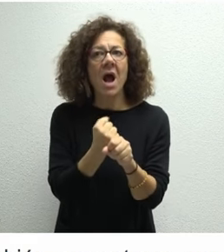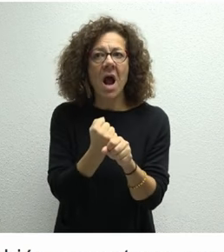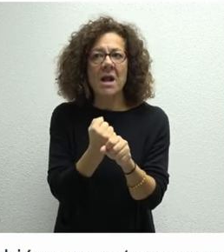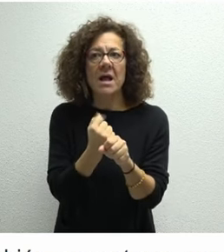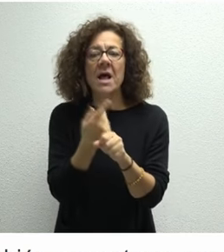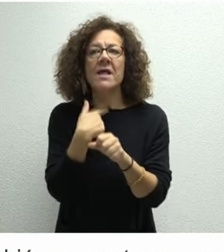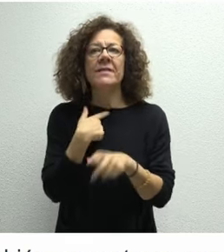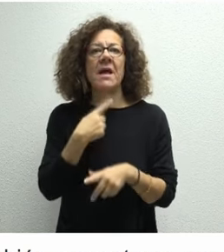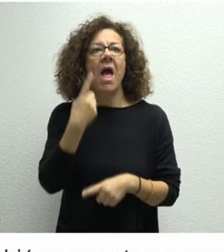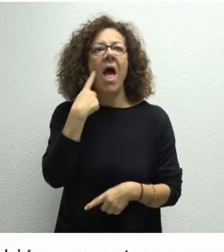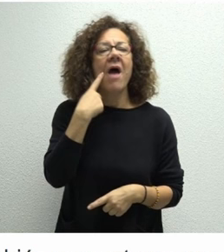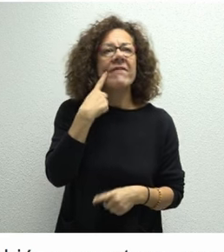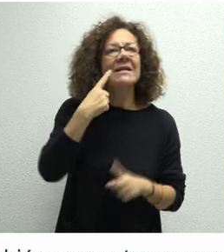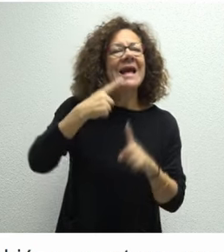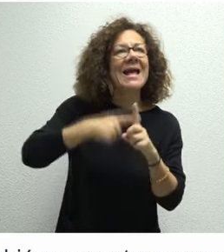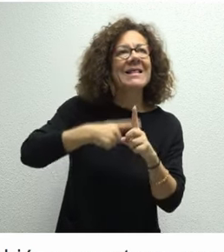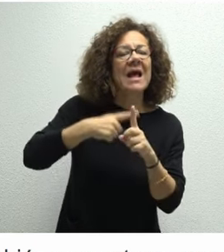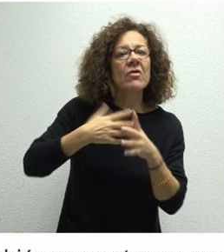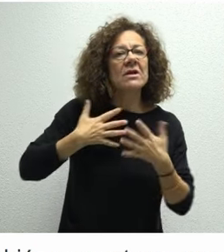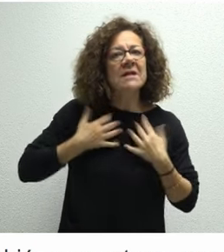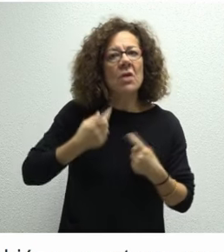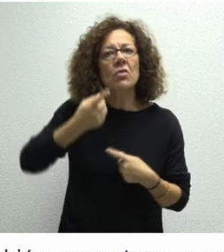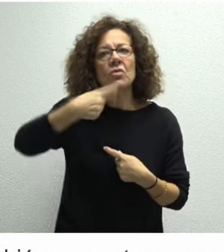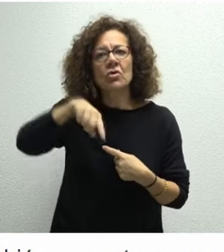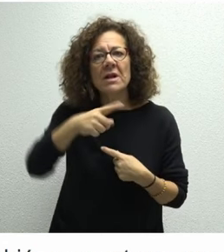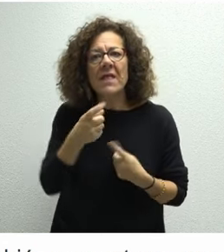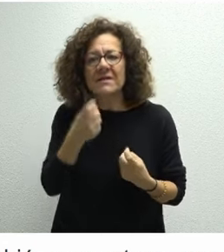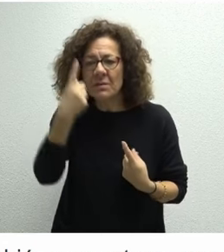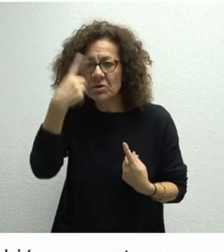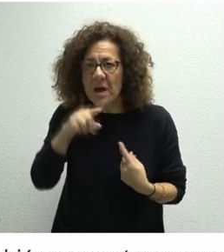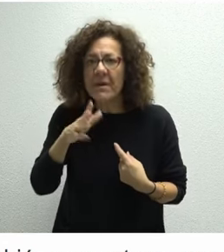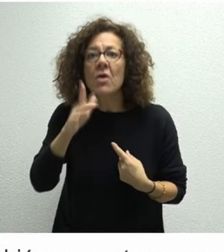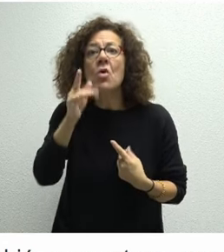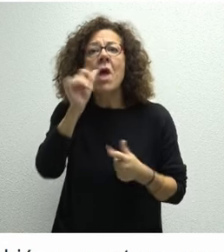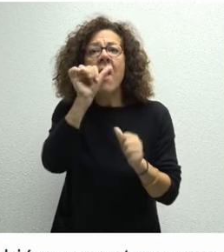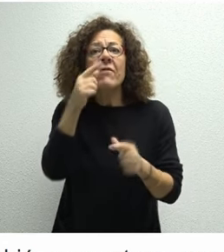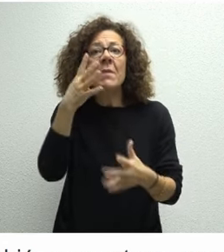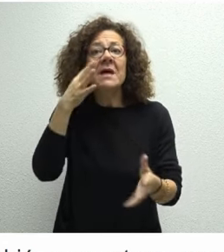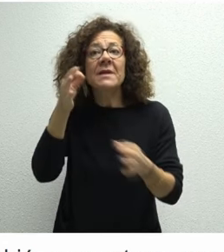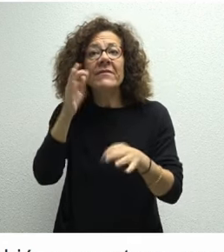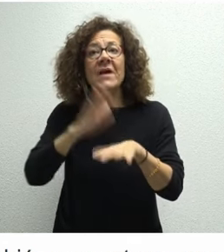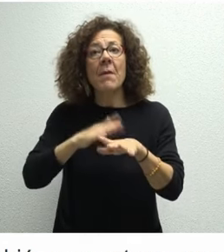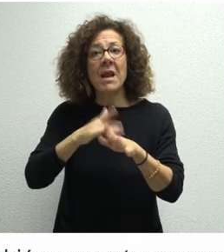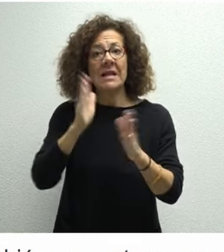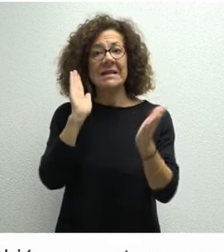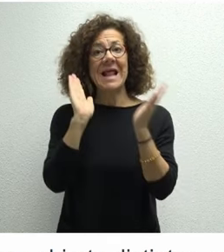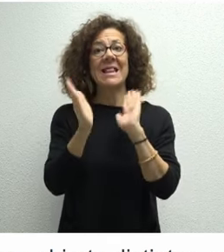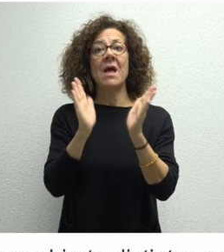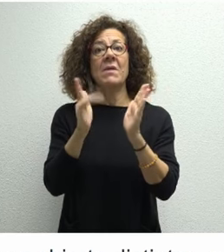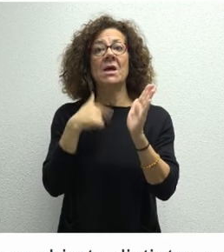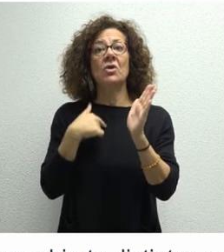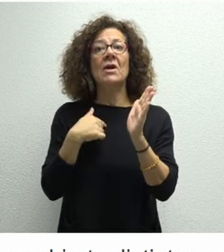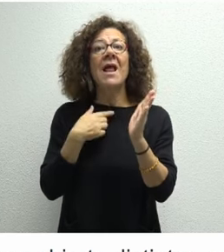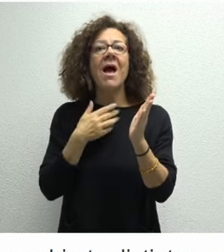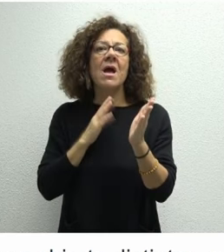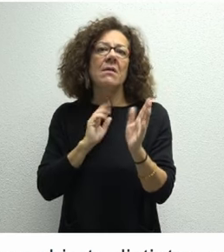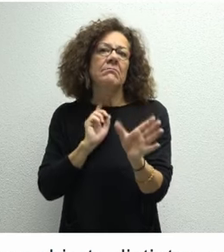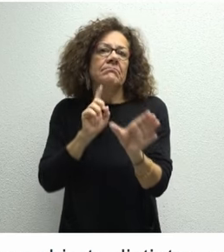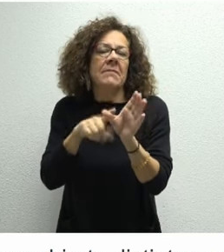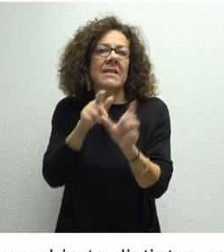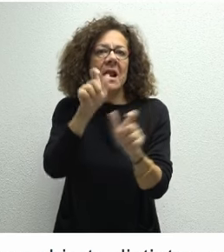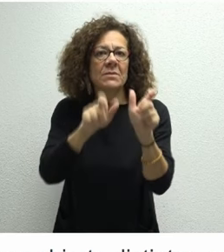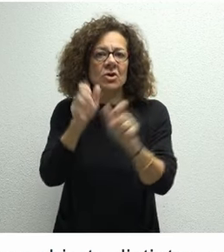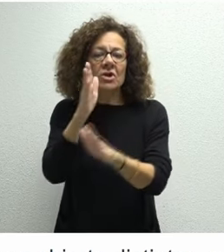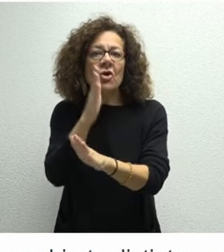los indicadores de salud que necesitamos conocer de una forma más específica para las personas para el tratamiento y la intervención de personas con